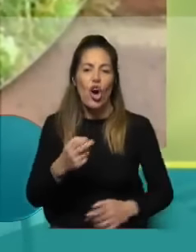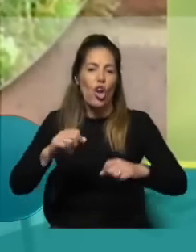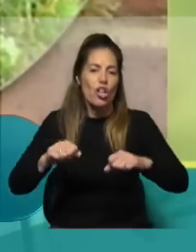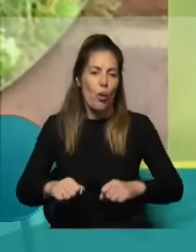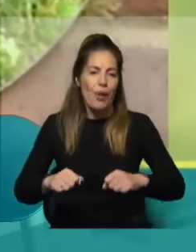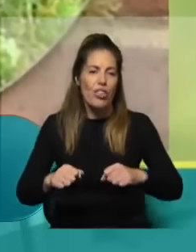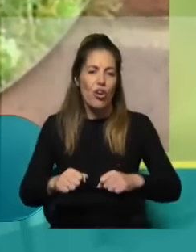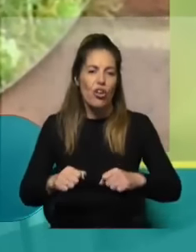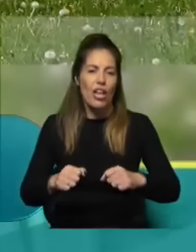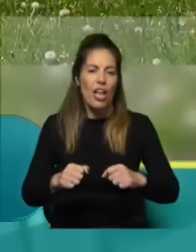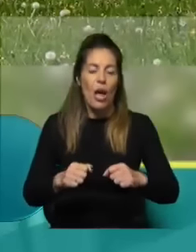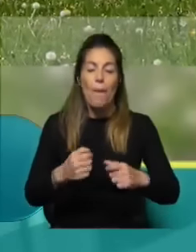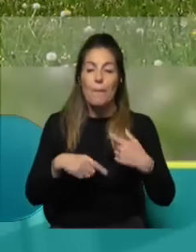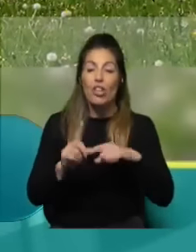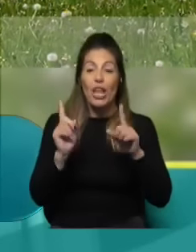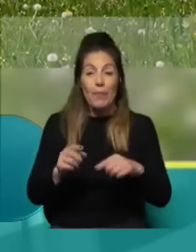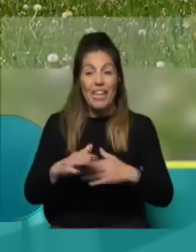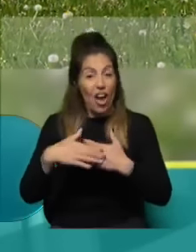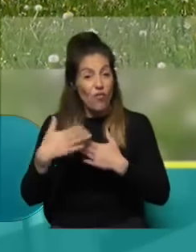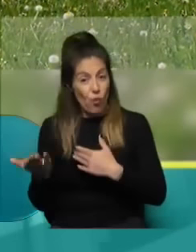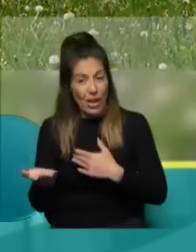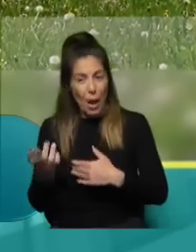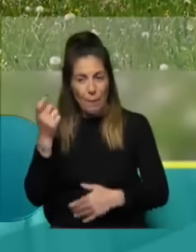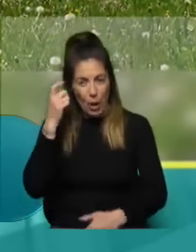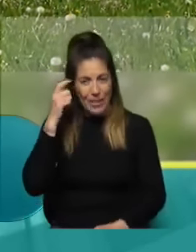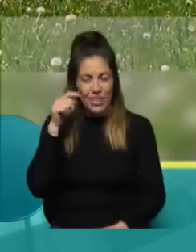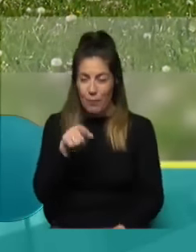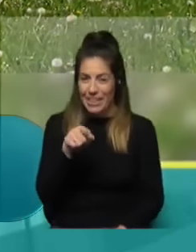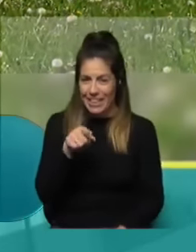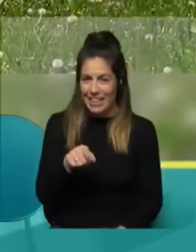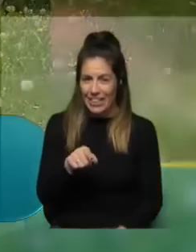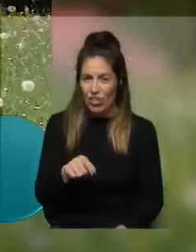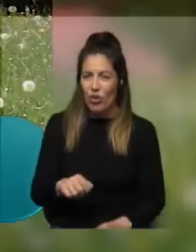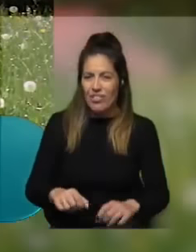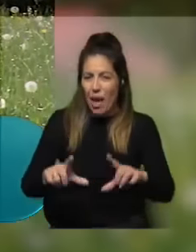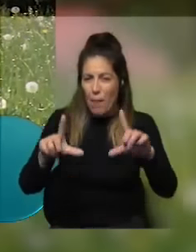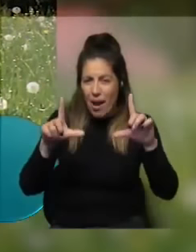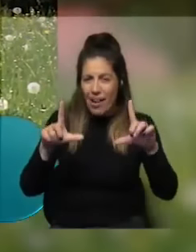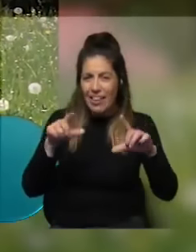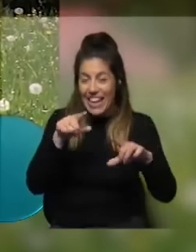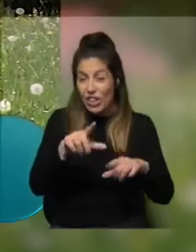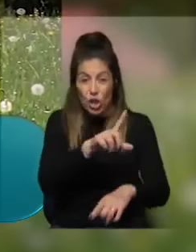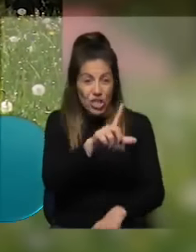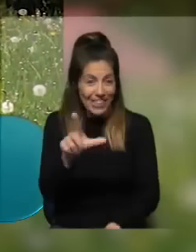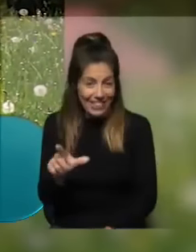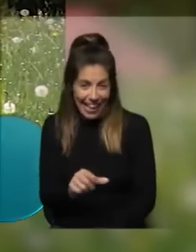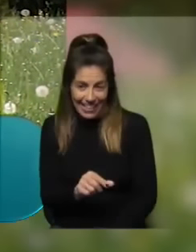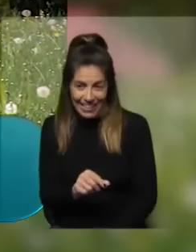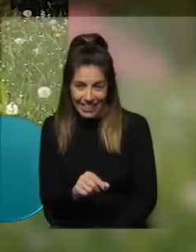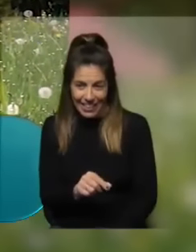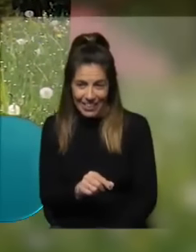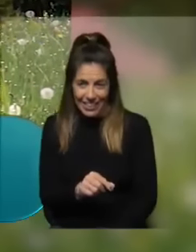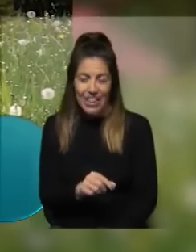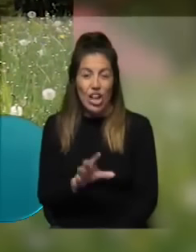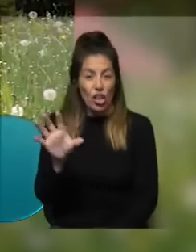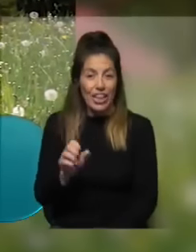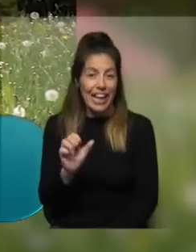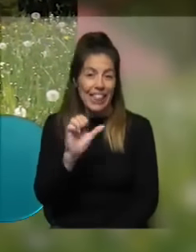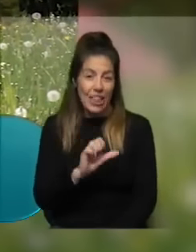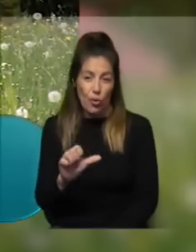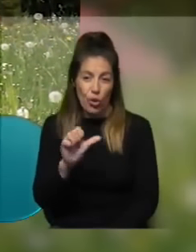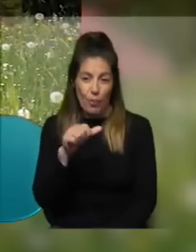También en exteriores, claro. Pero pensado, los espejos, miren esto que está acá, esta imagen es increíble. Esto es Italia, ¿ah? Traje de Europa, porque claro,